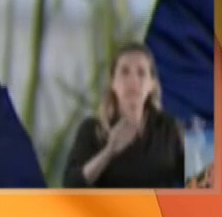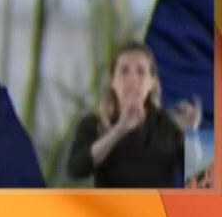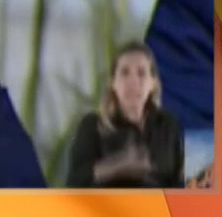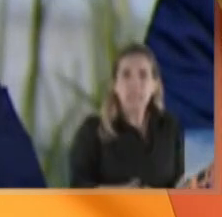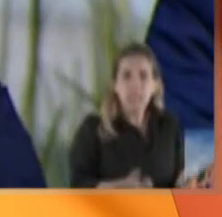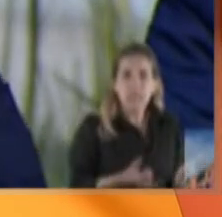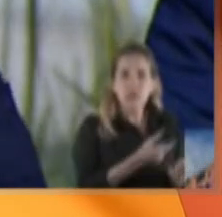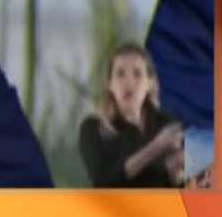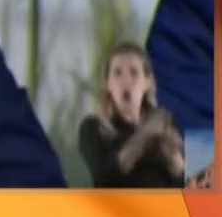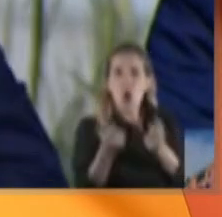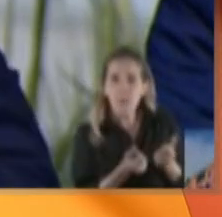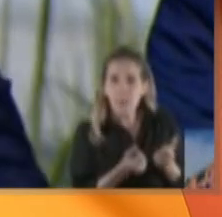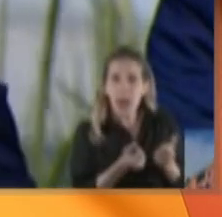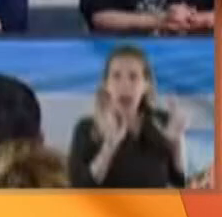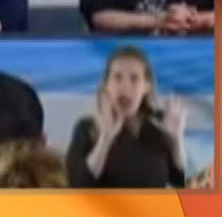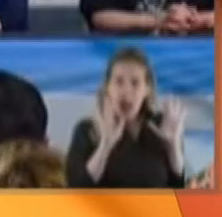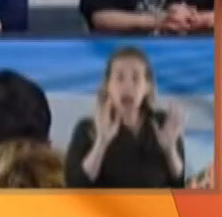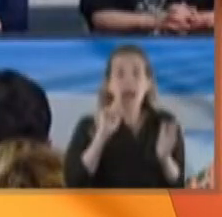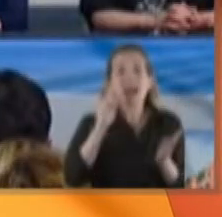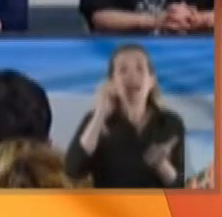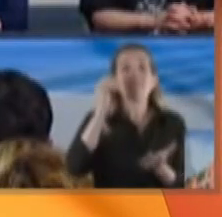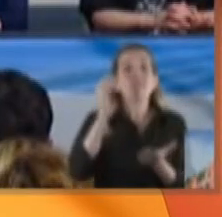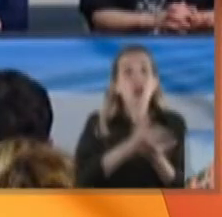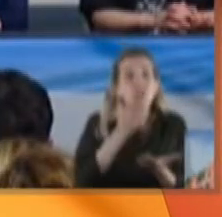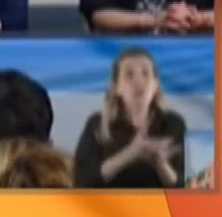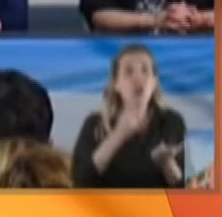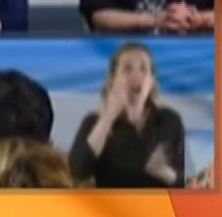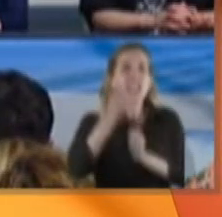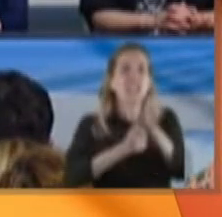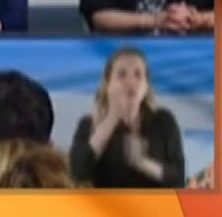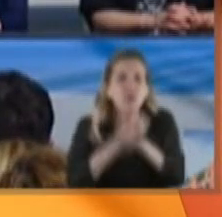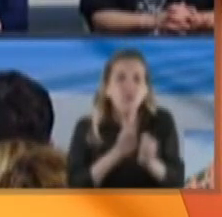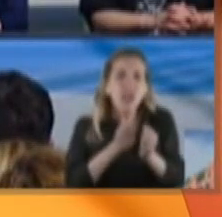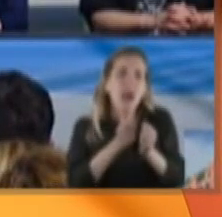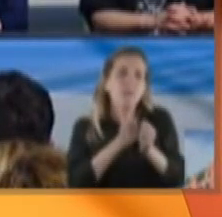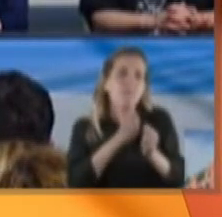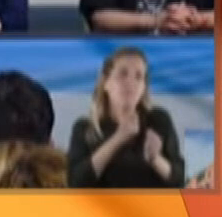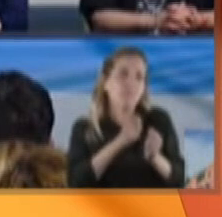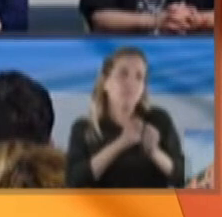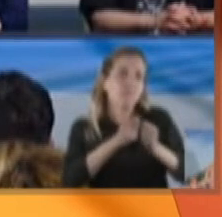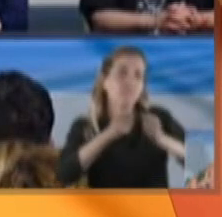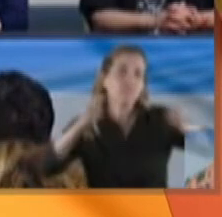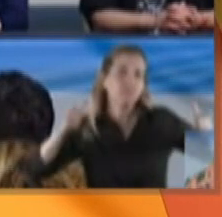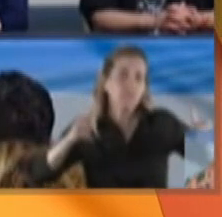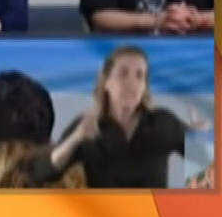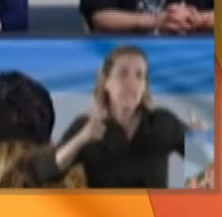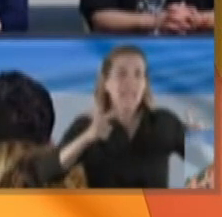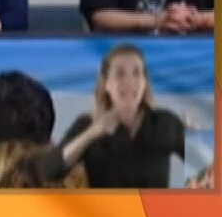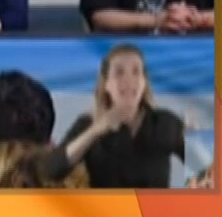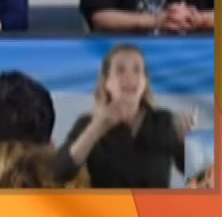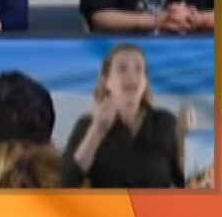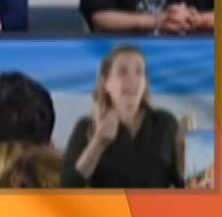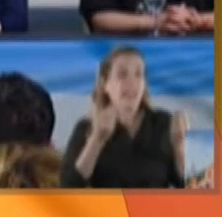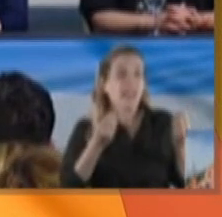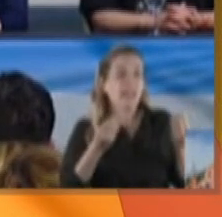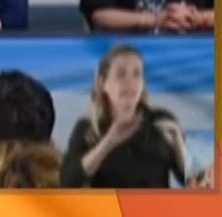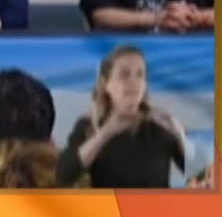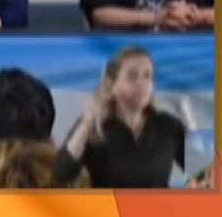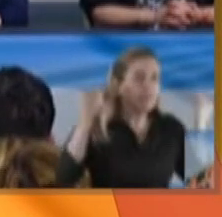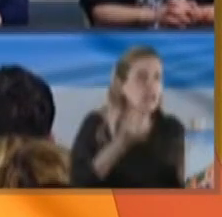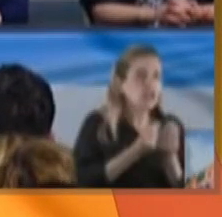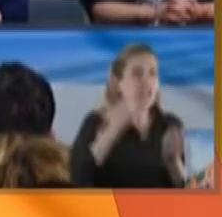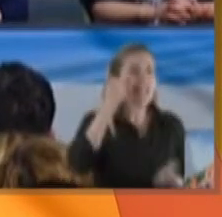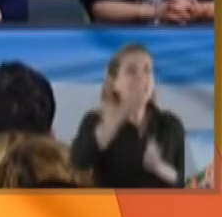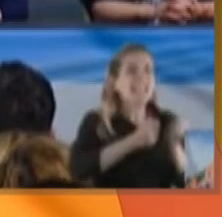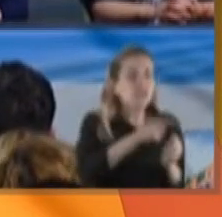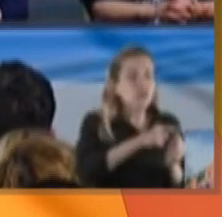un nuevo mandato Pese a que las encuestas le mostraban con los números que la verdad podría obtener Incluso un resultado histórico por lo